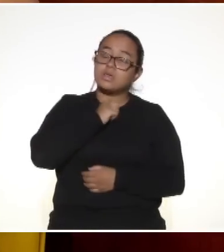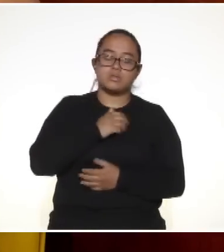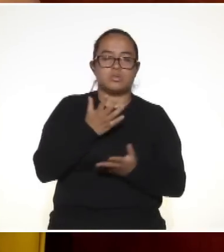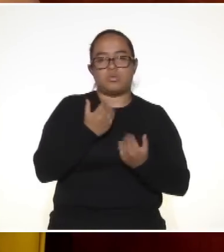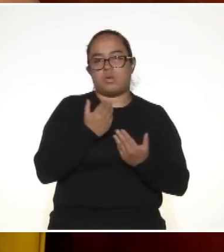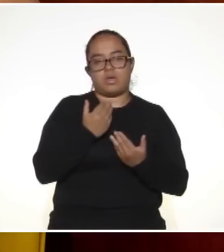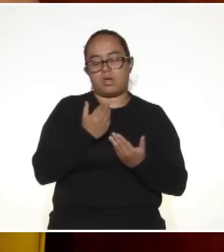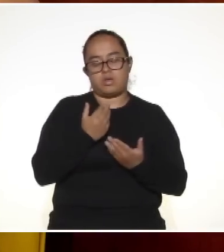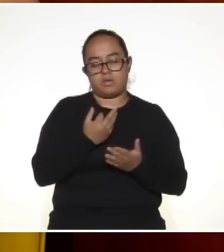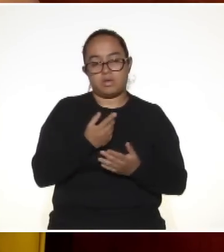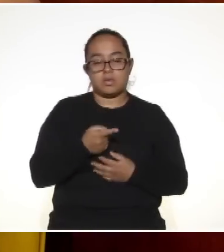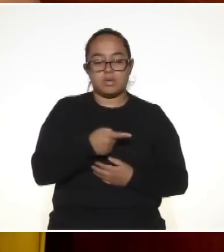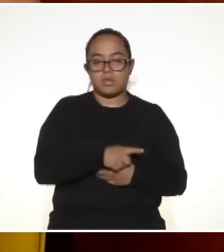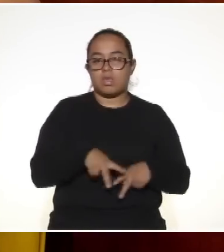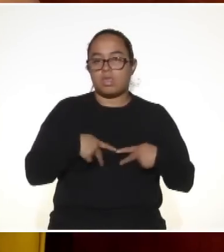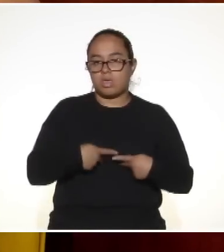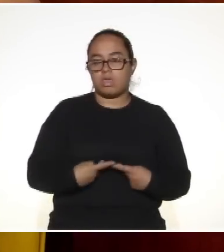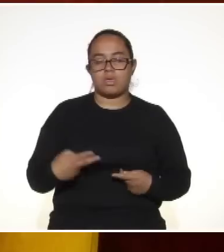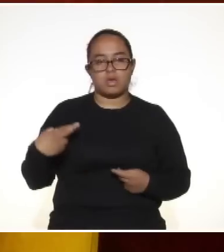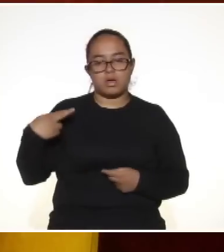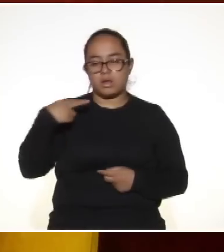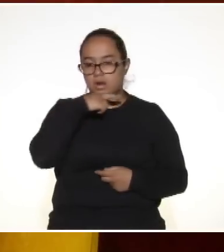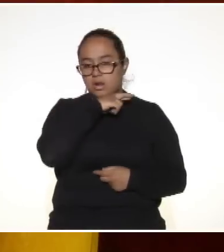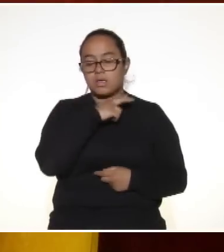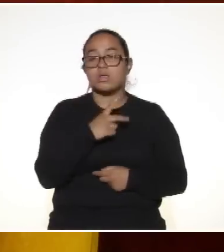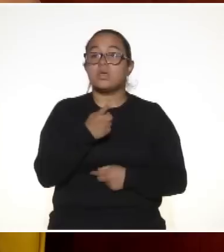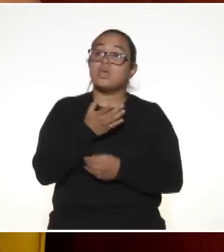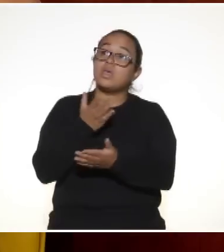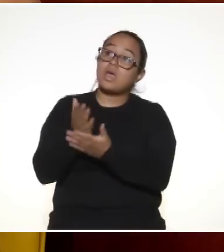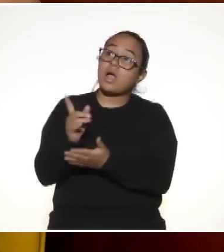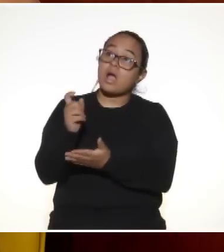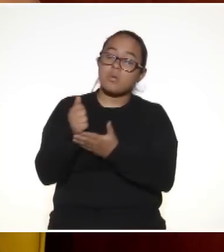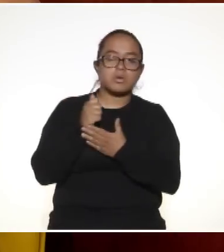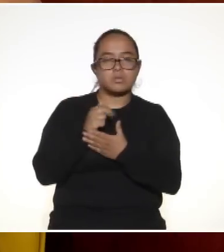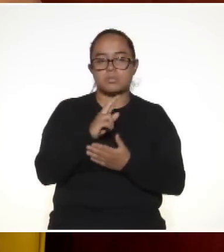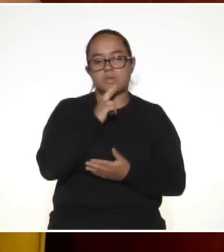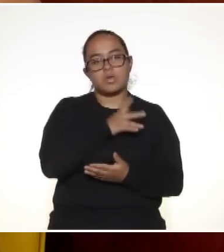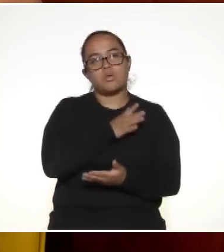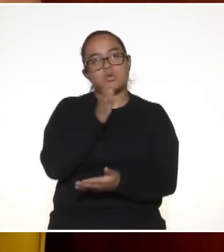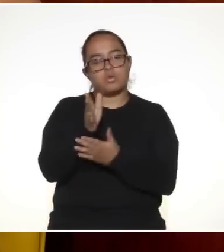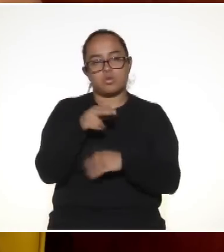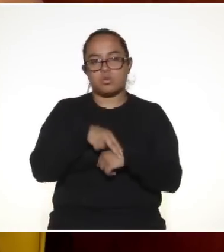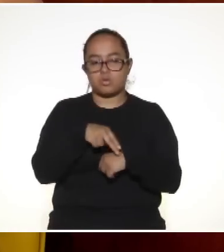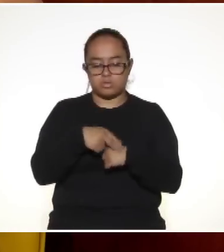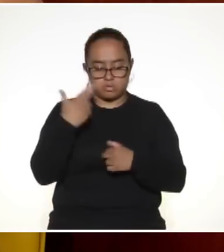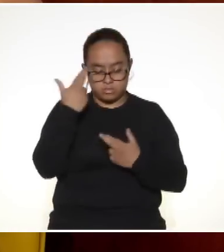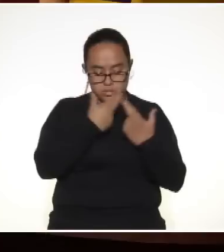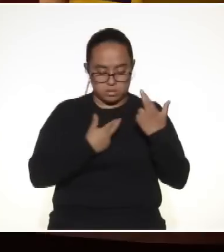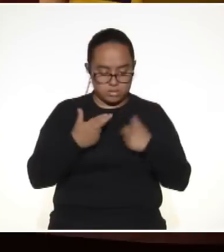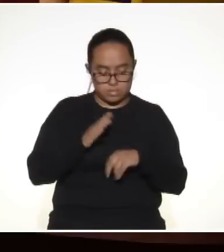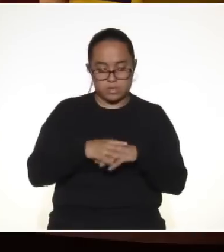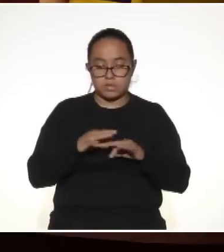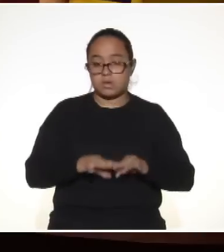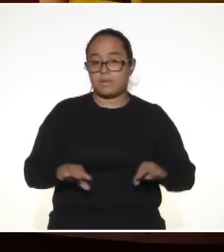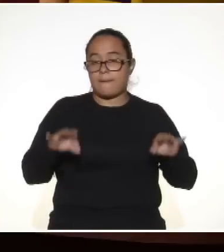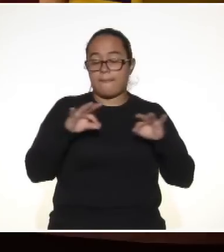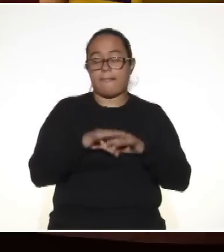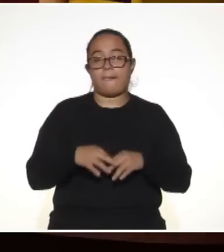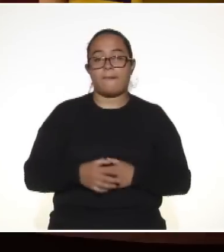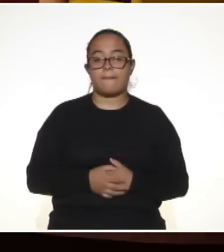los niños se deshidratan mucho más rápido y no pueden pedirnos ayuda. Entonces siempre vayan a que los valoren, siempre.